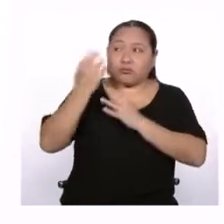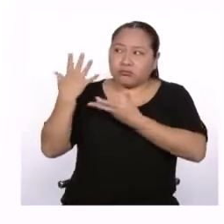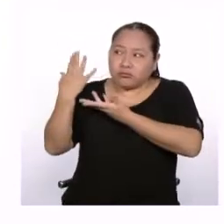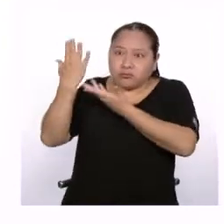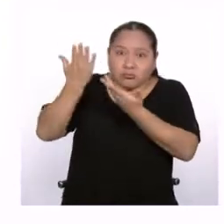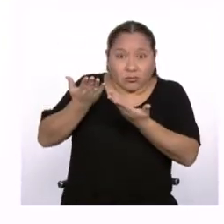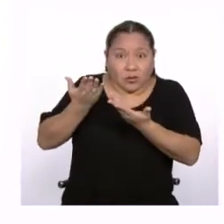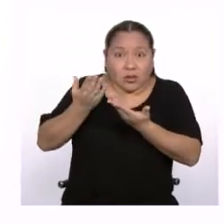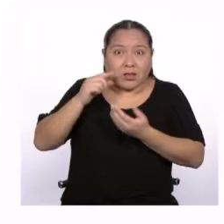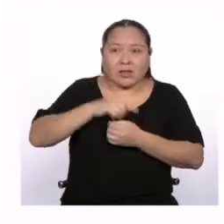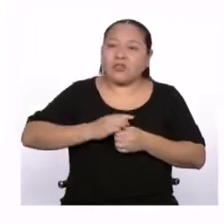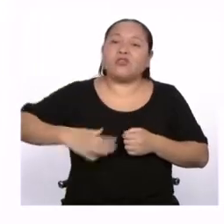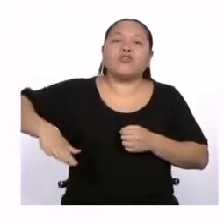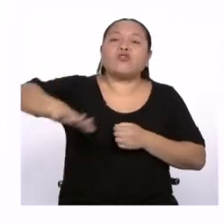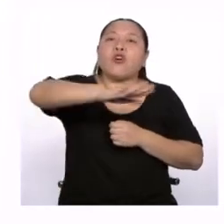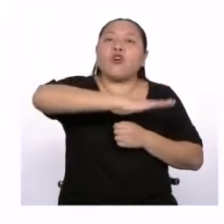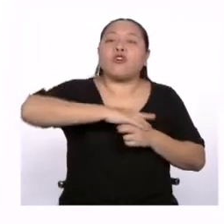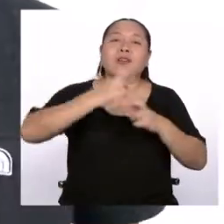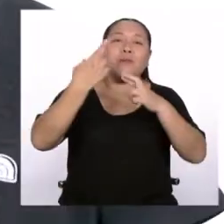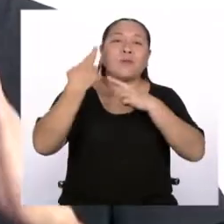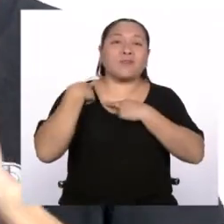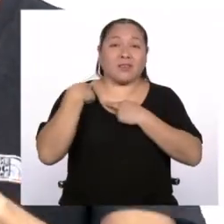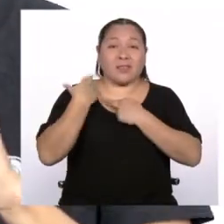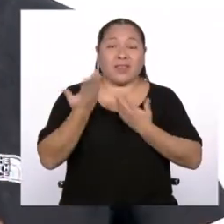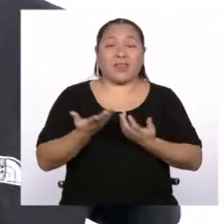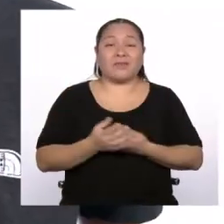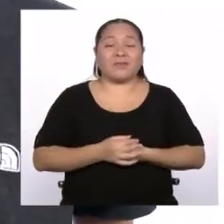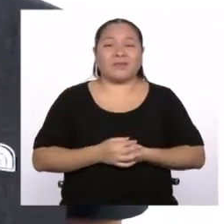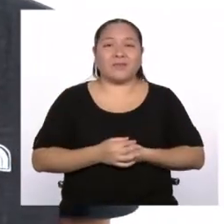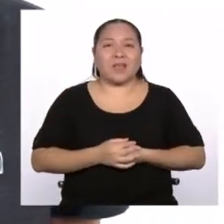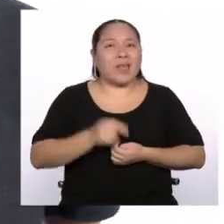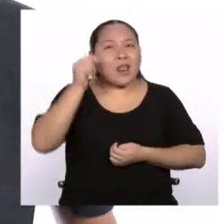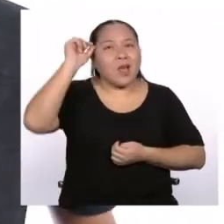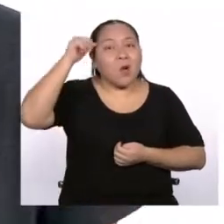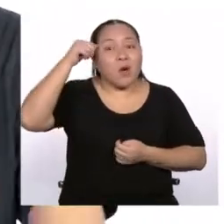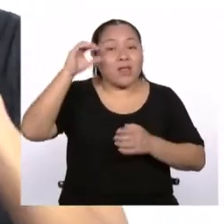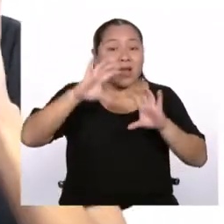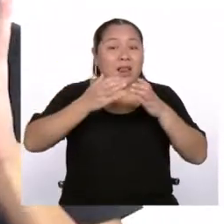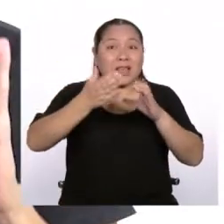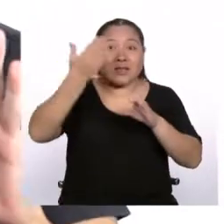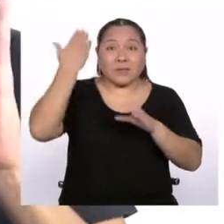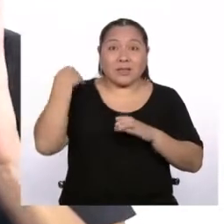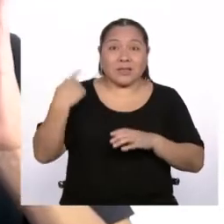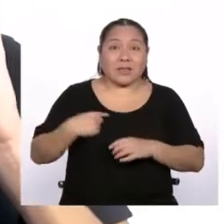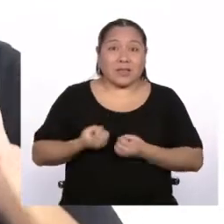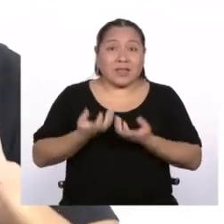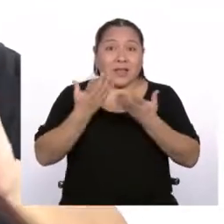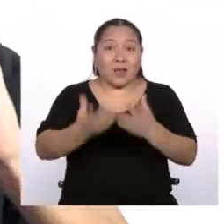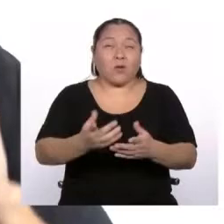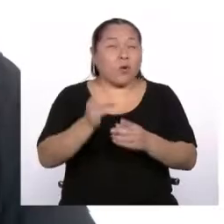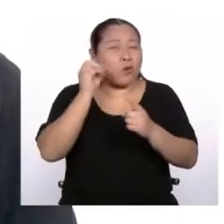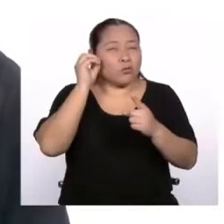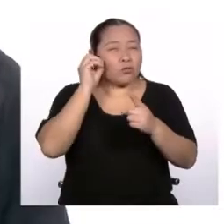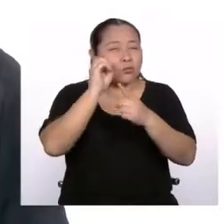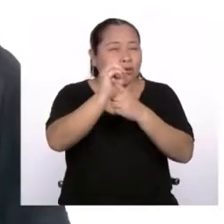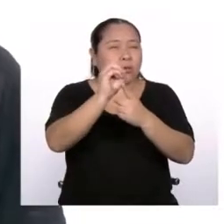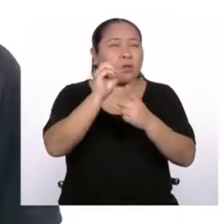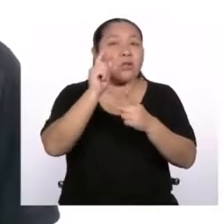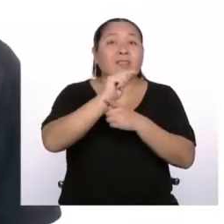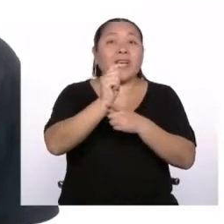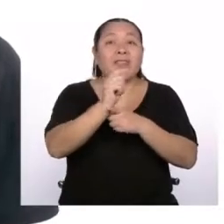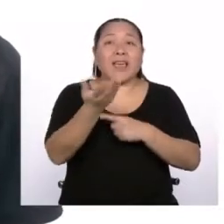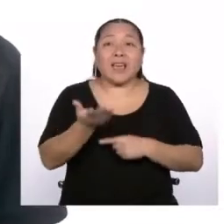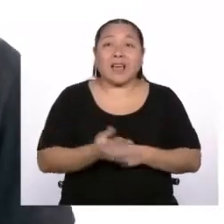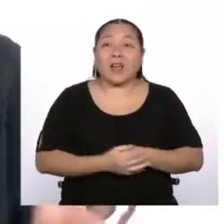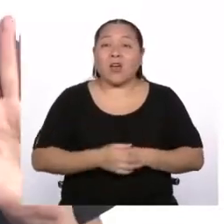todos nosotros, ciudadanos y ciudadanas. ¿Recuerdan que en la clase anterior les dejamos un reto con las